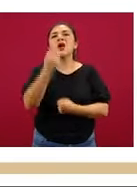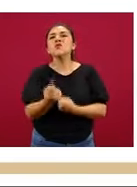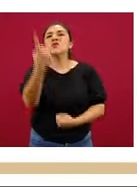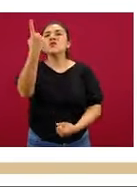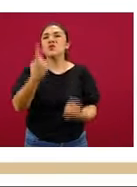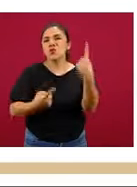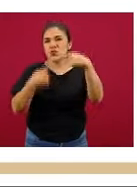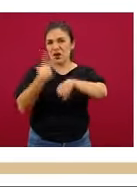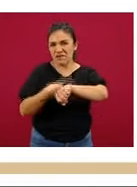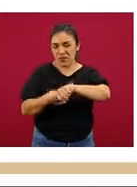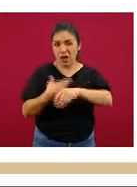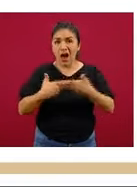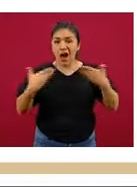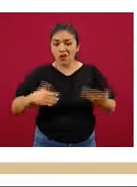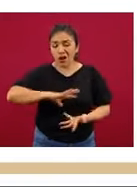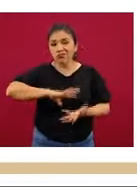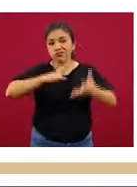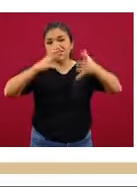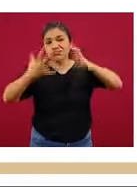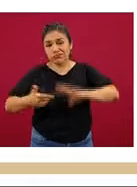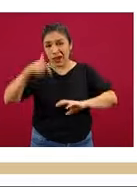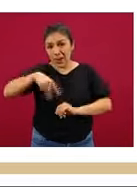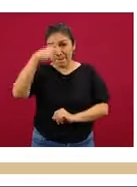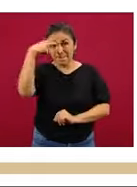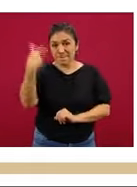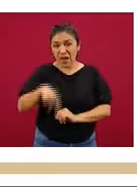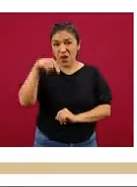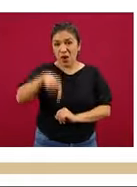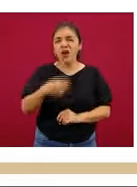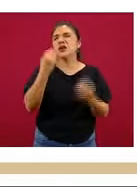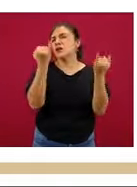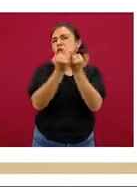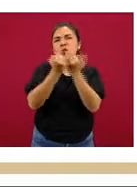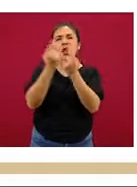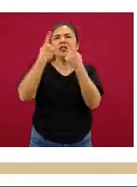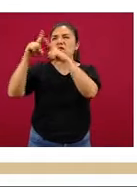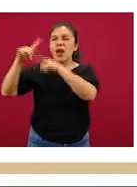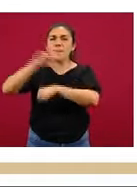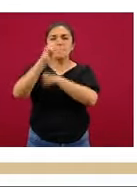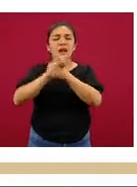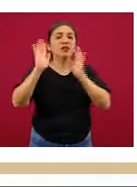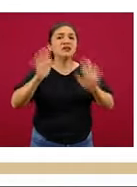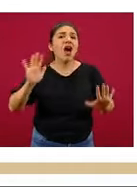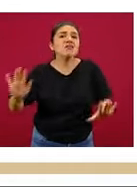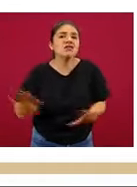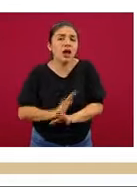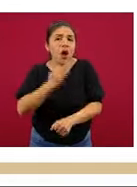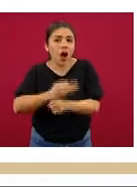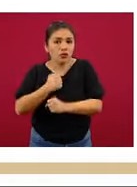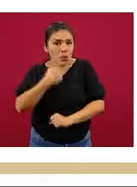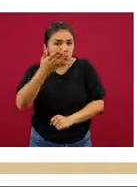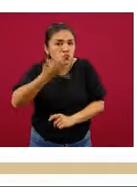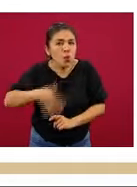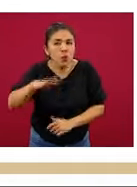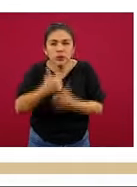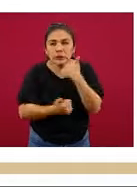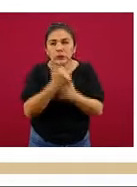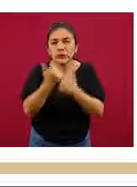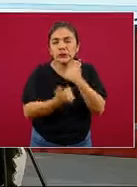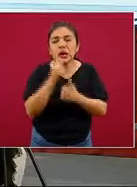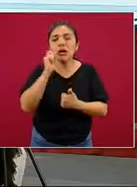ahora esta evolución de la enfermedad en territorio mexicano y en muchos países ha cambiado. ¿Qué es lo que buscamos? Pues ya son los casos que